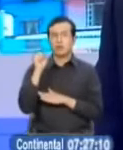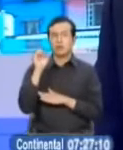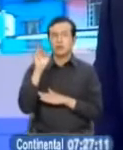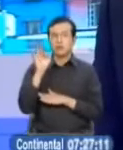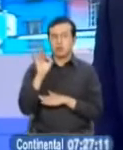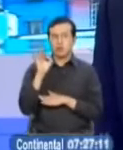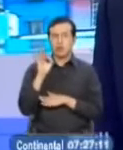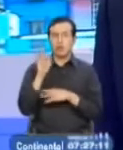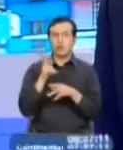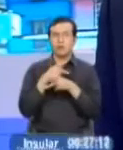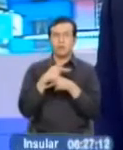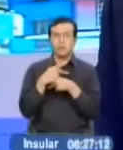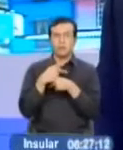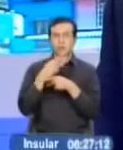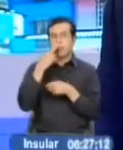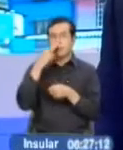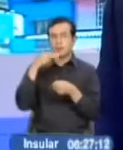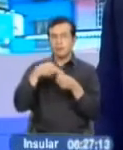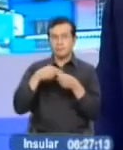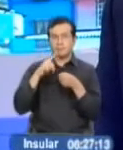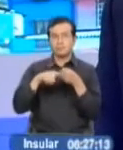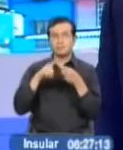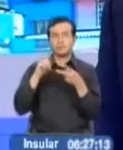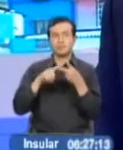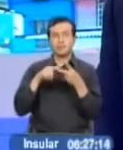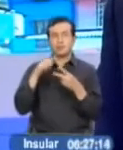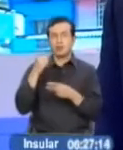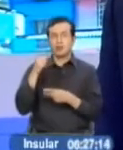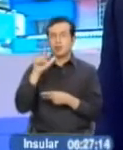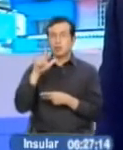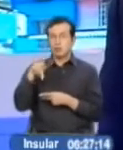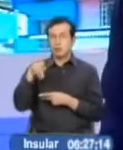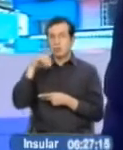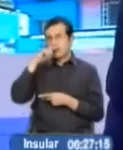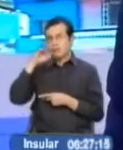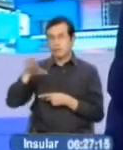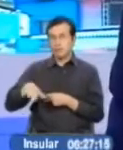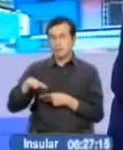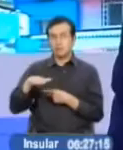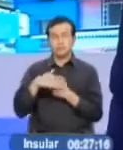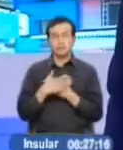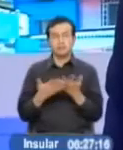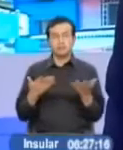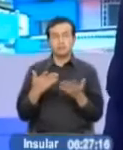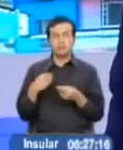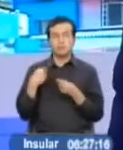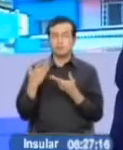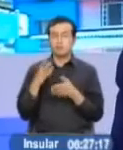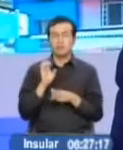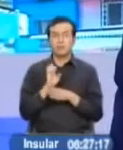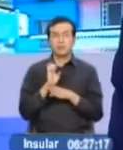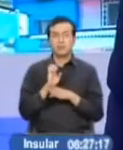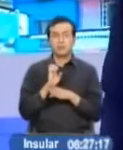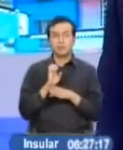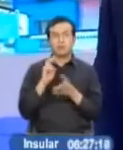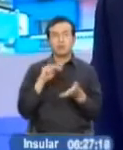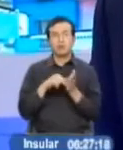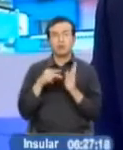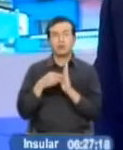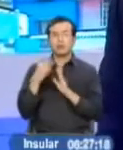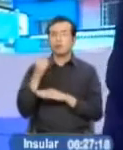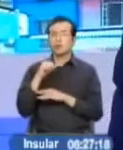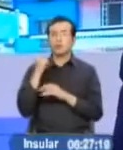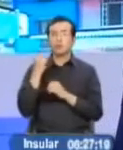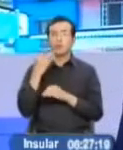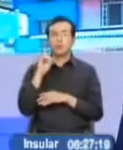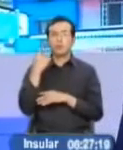de gasolina y de GLP, gas licuado de petróleo, que no se entrega al país, implicaba una importación diaria